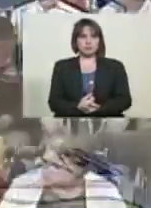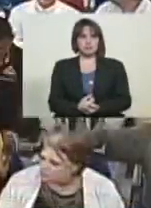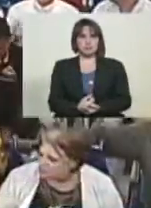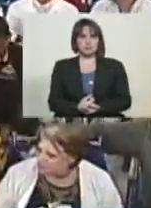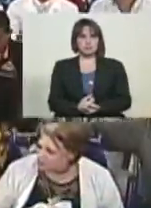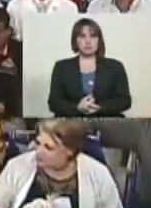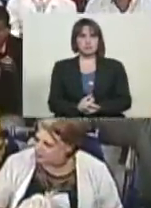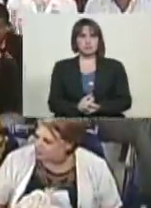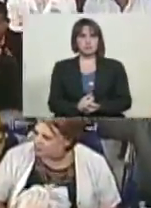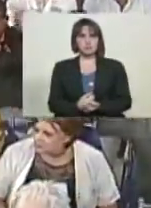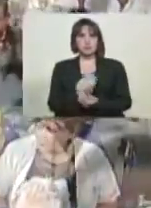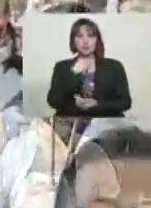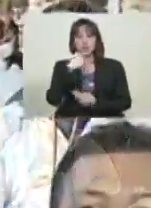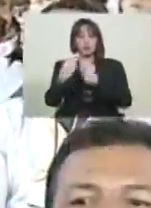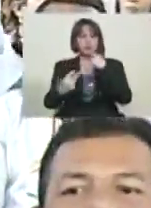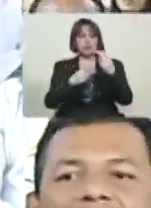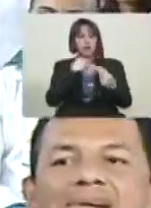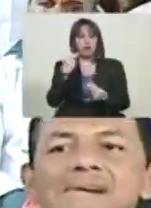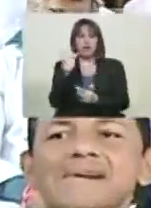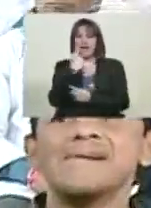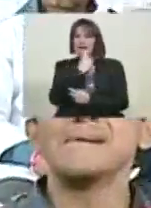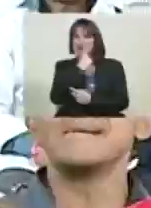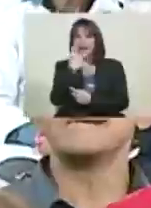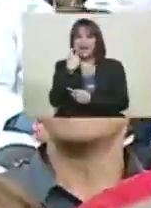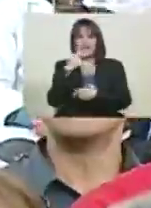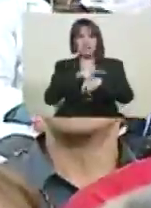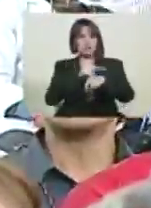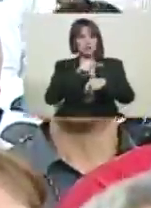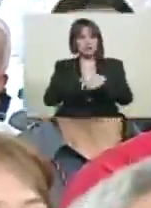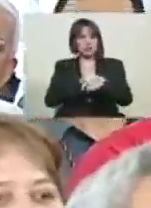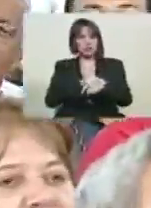voceros de odontólogos y odontólogas nacionales,